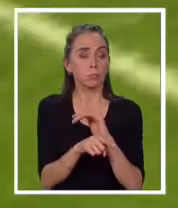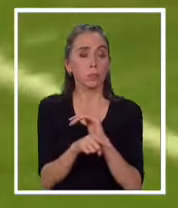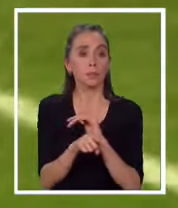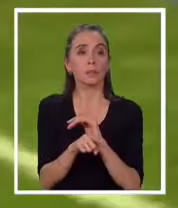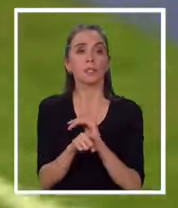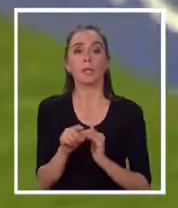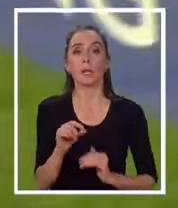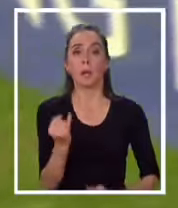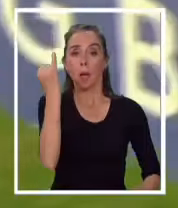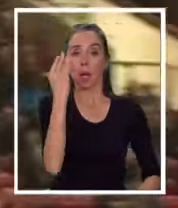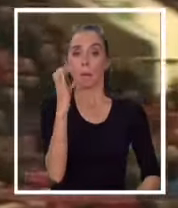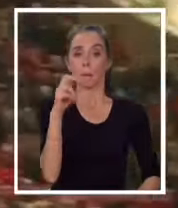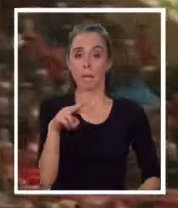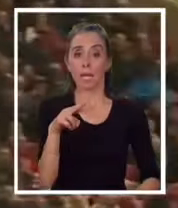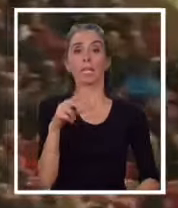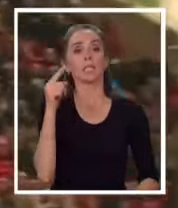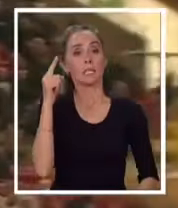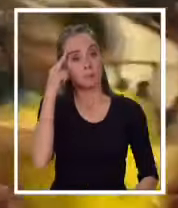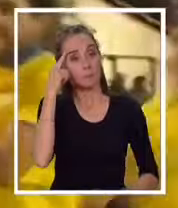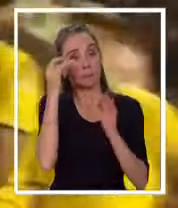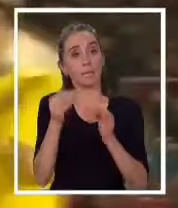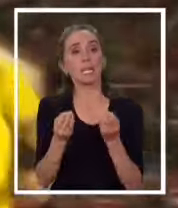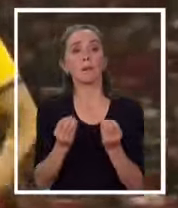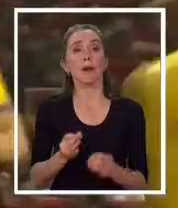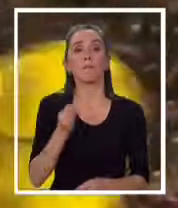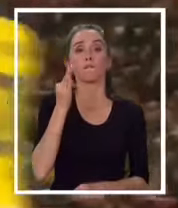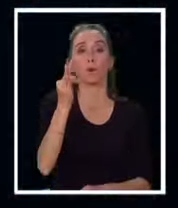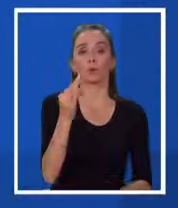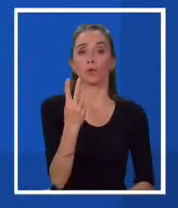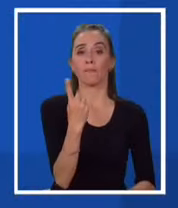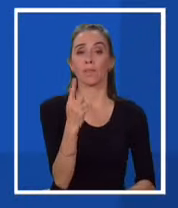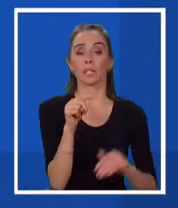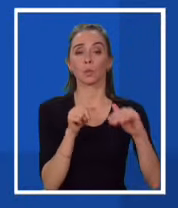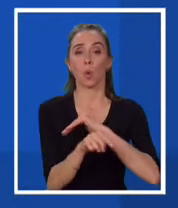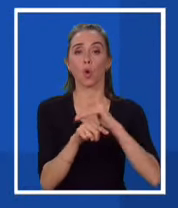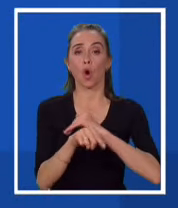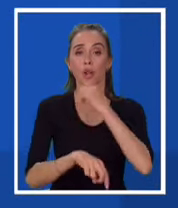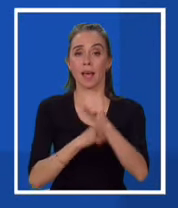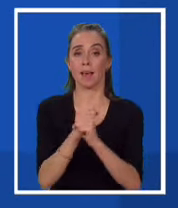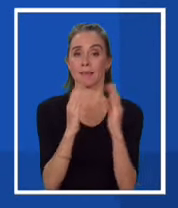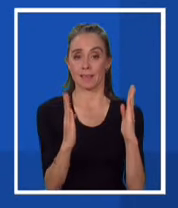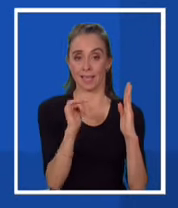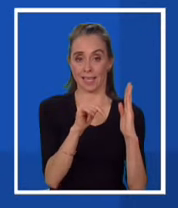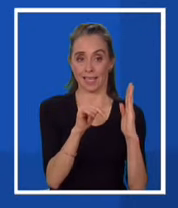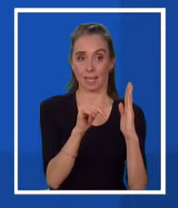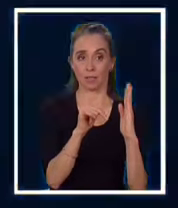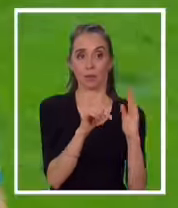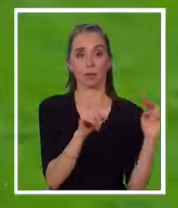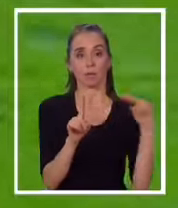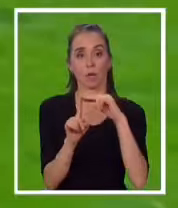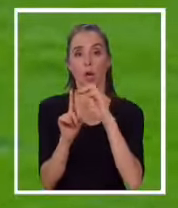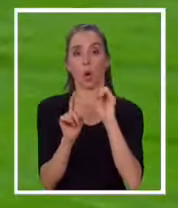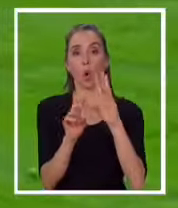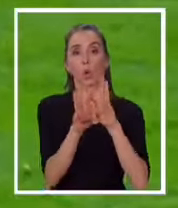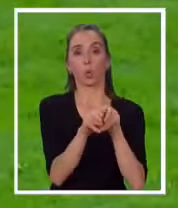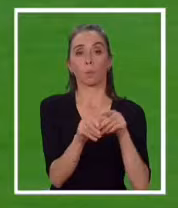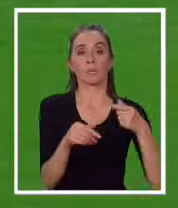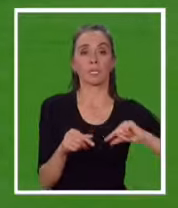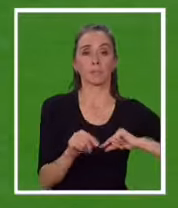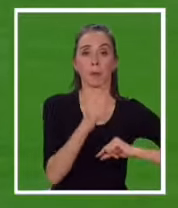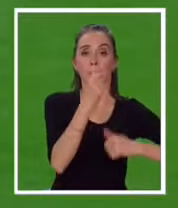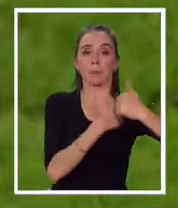Ben Brereton es otro de los nombres que tiene que definir su futuro. Sus 21 goles en esta temporada han hecho que aparezca en la órbita de clubes de España y de la